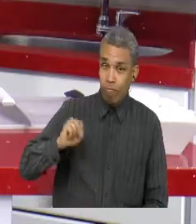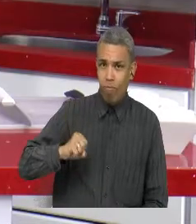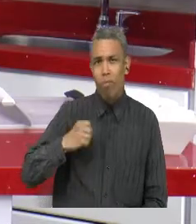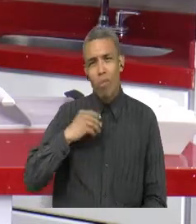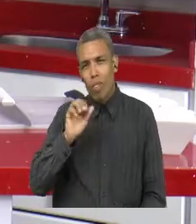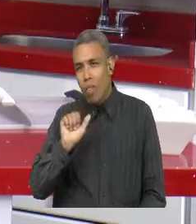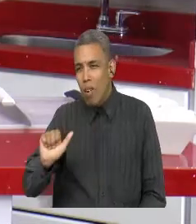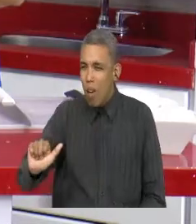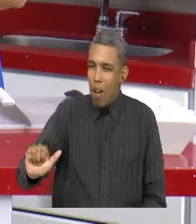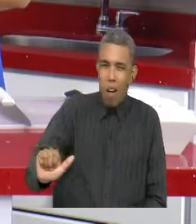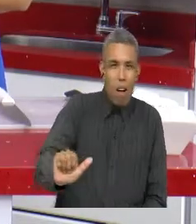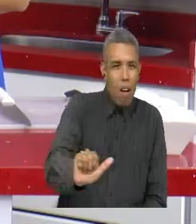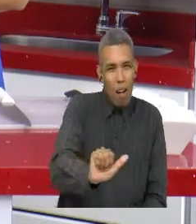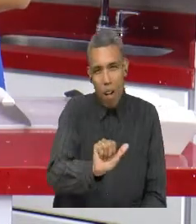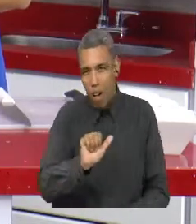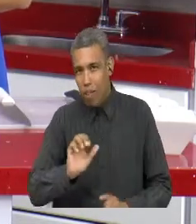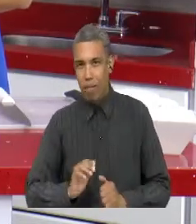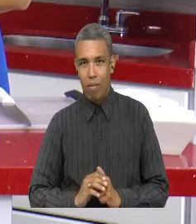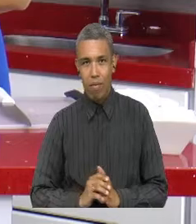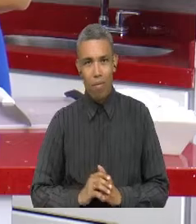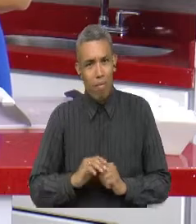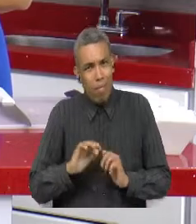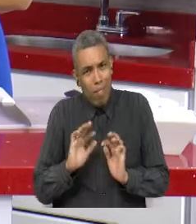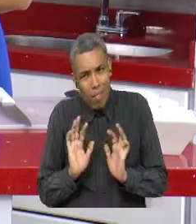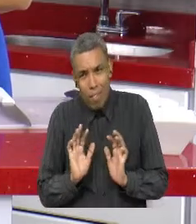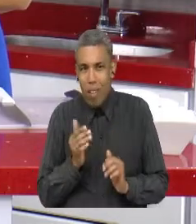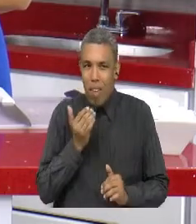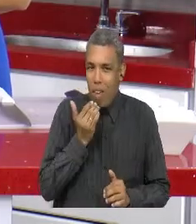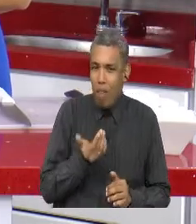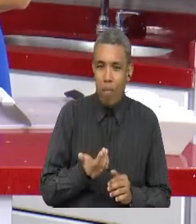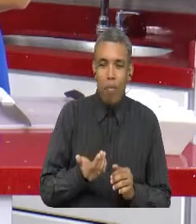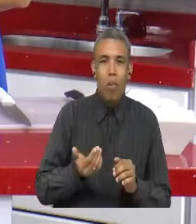mujeres, incluso las que sufren de pronto o tienen